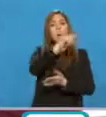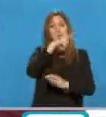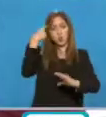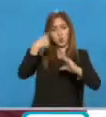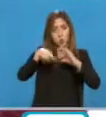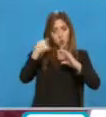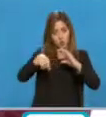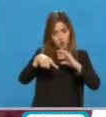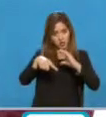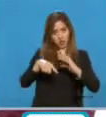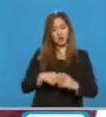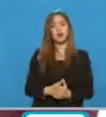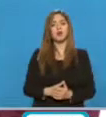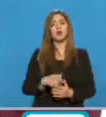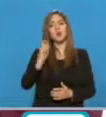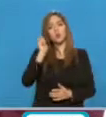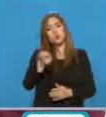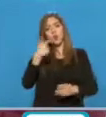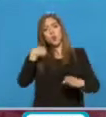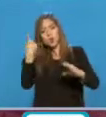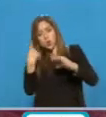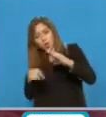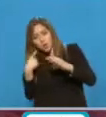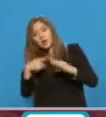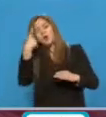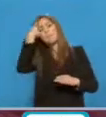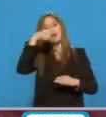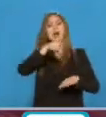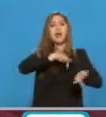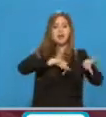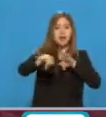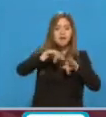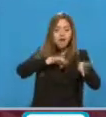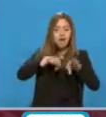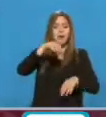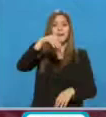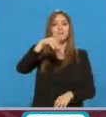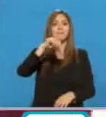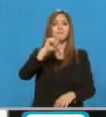ahorita es un correo ahorita personal, no es personal, sino es para el trabajo, Sí.